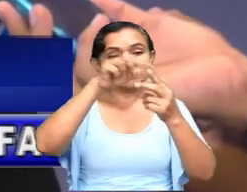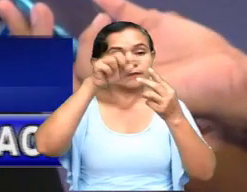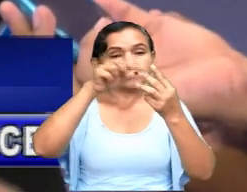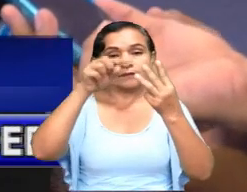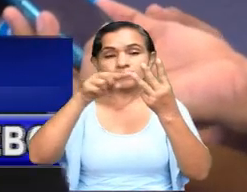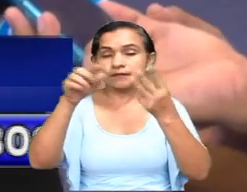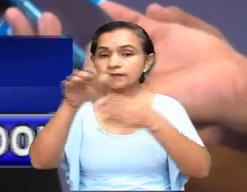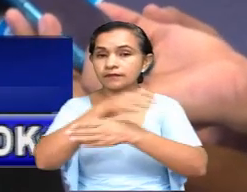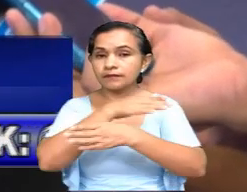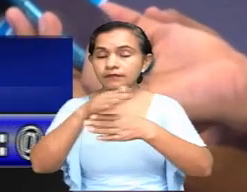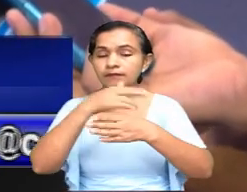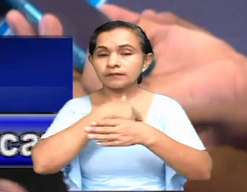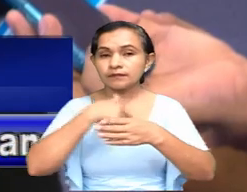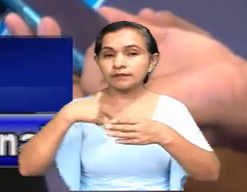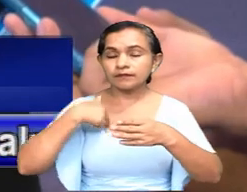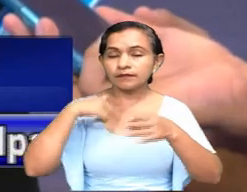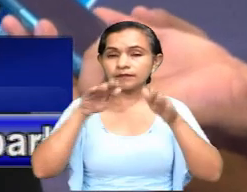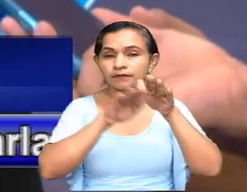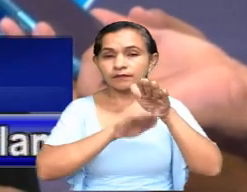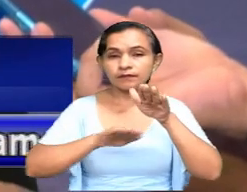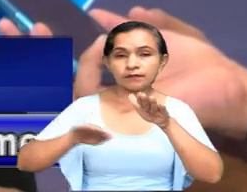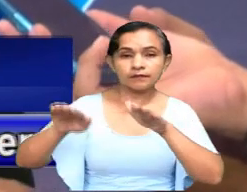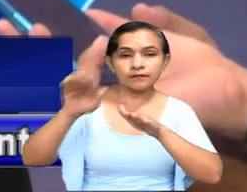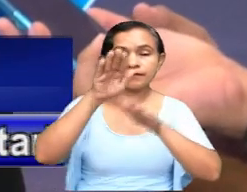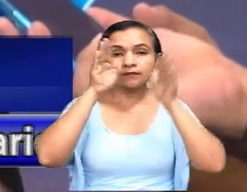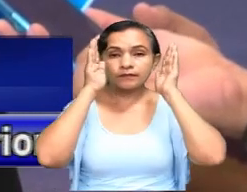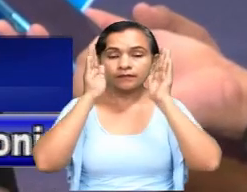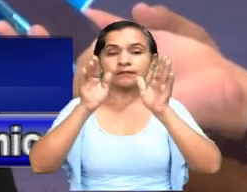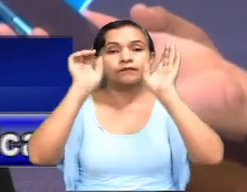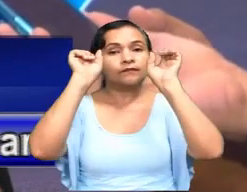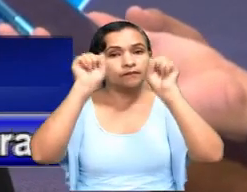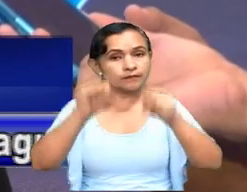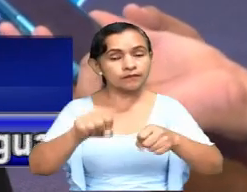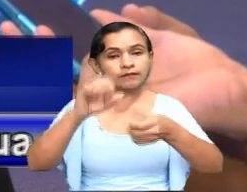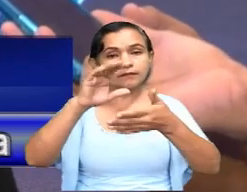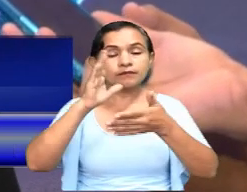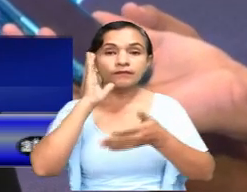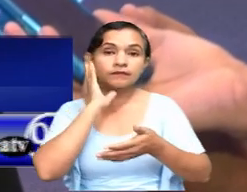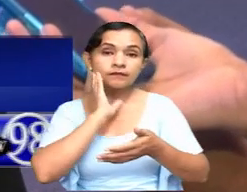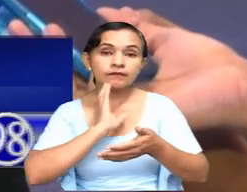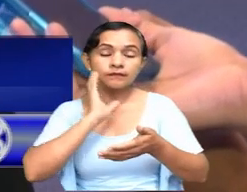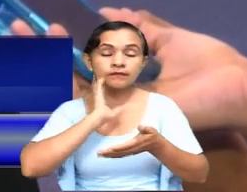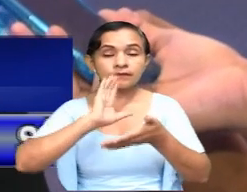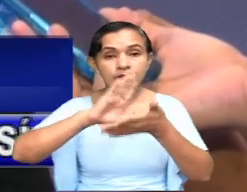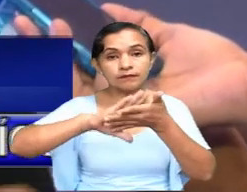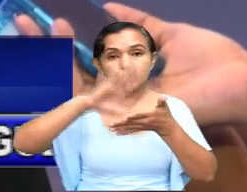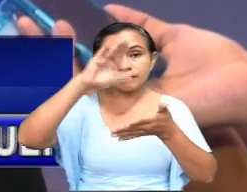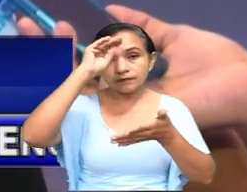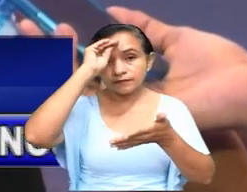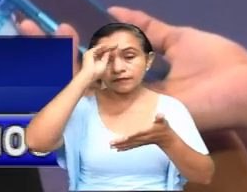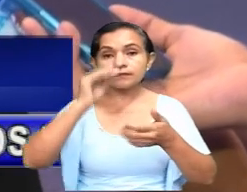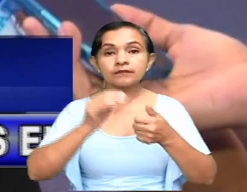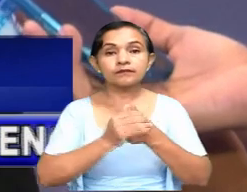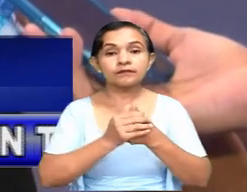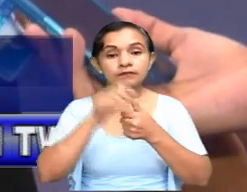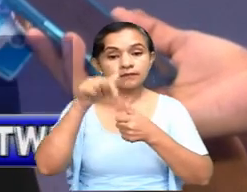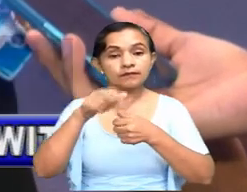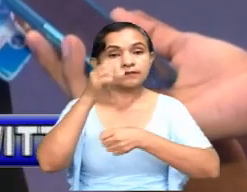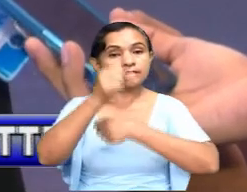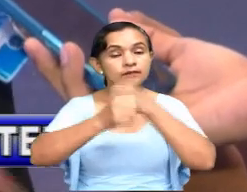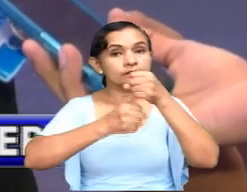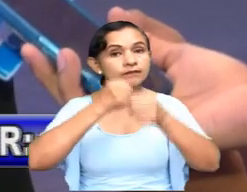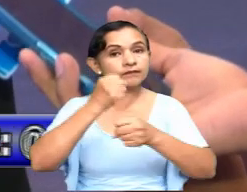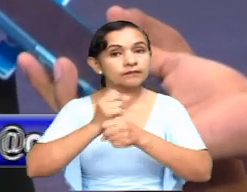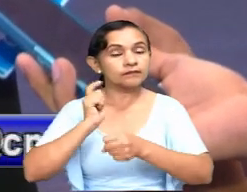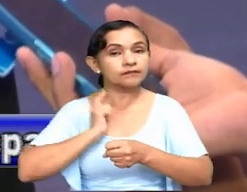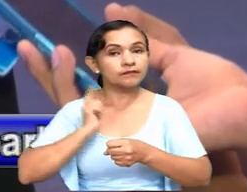y eso le da un realce para poder enriquecer la experiencia y el conocimiento. Este año vamos a tener